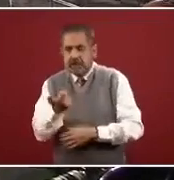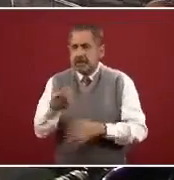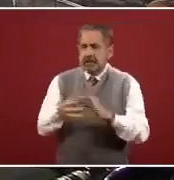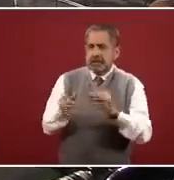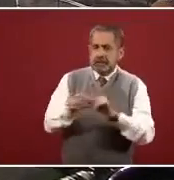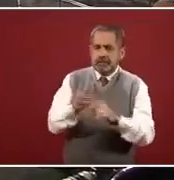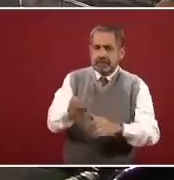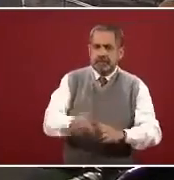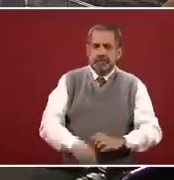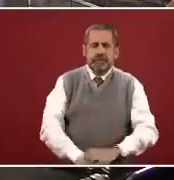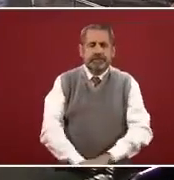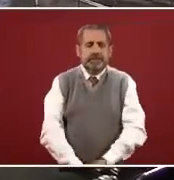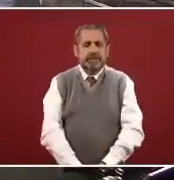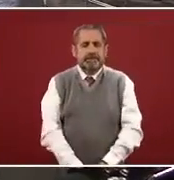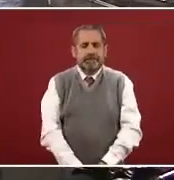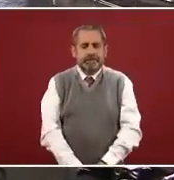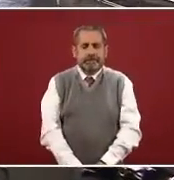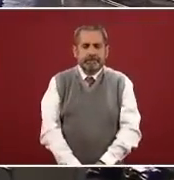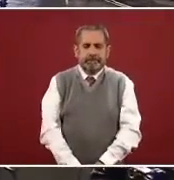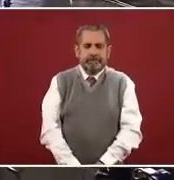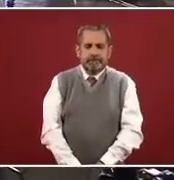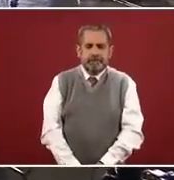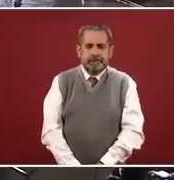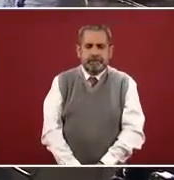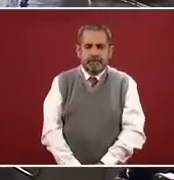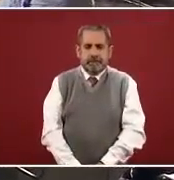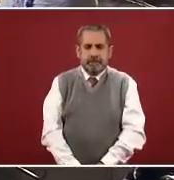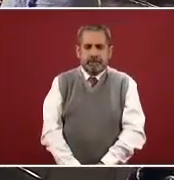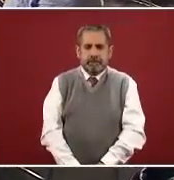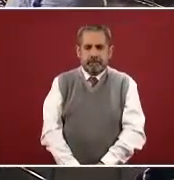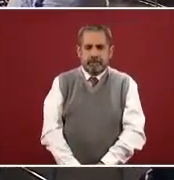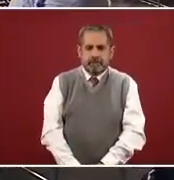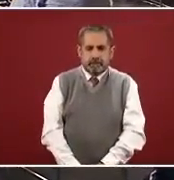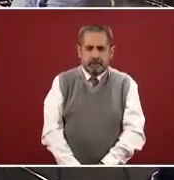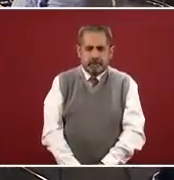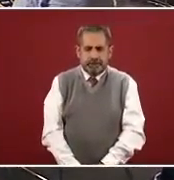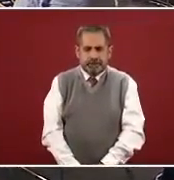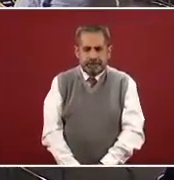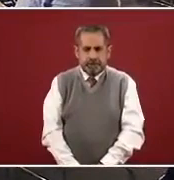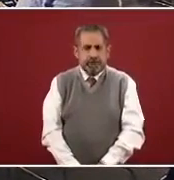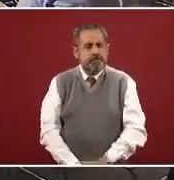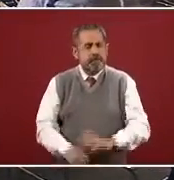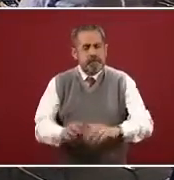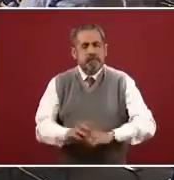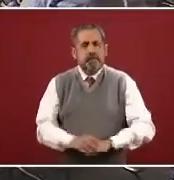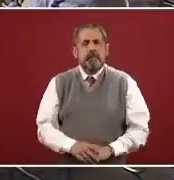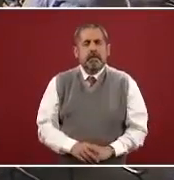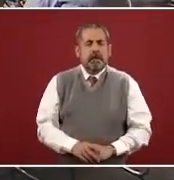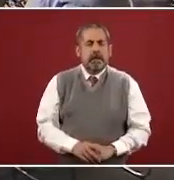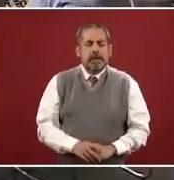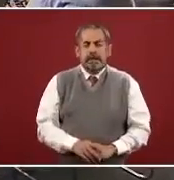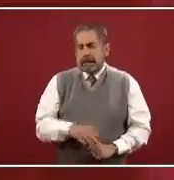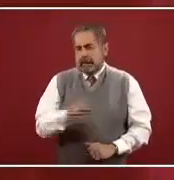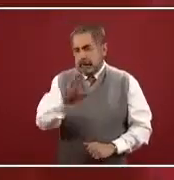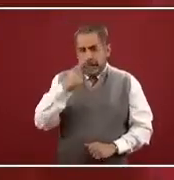¿Quieres poner la primera parte del presupuesto? Sí, tenemos, esta estimación es